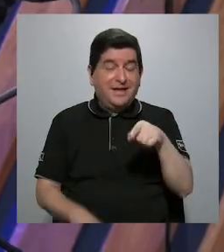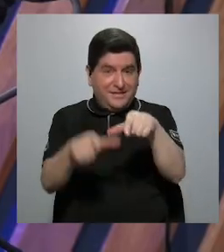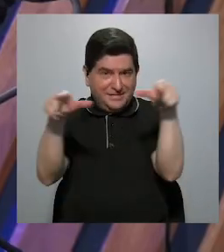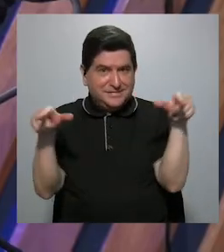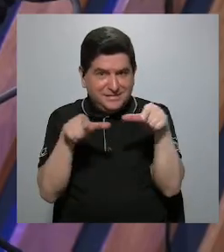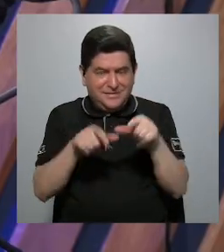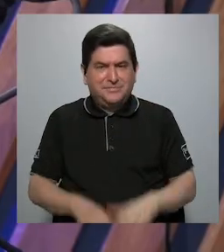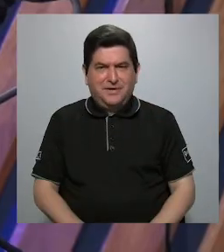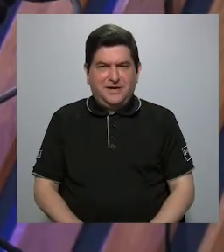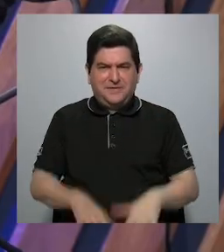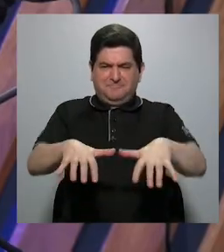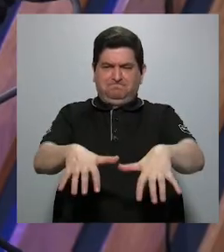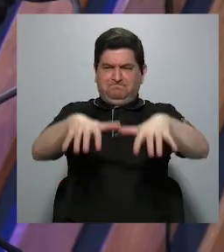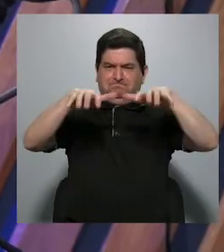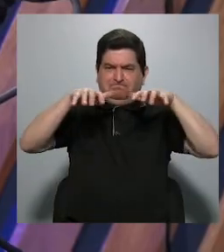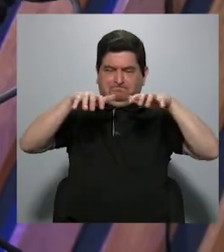magna,